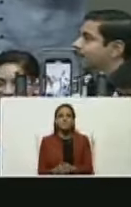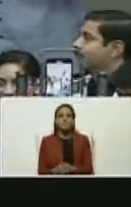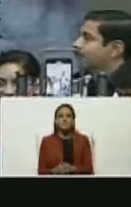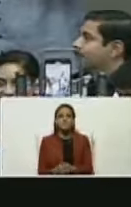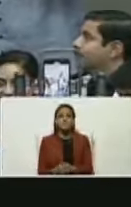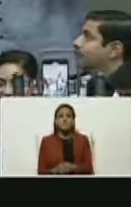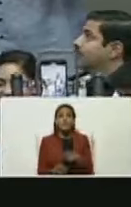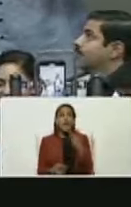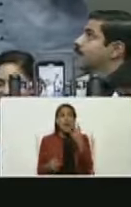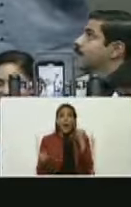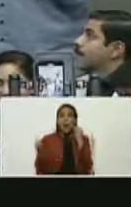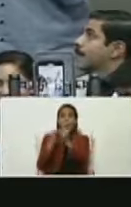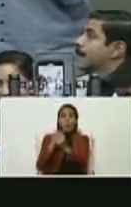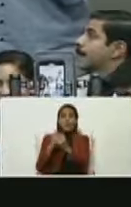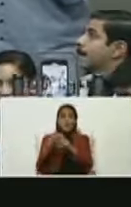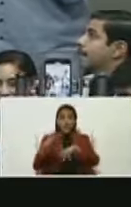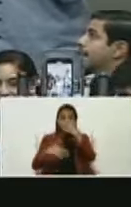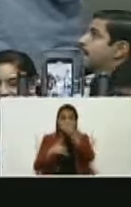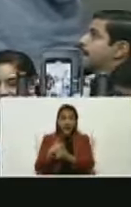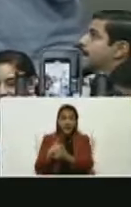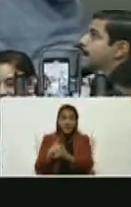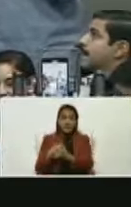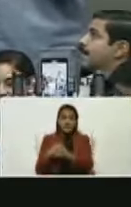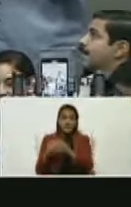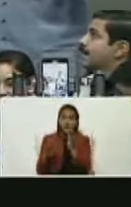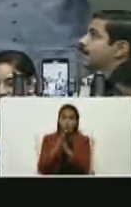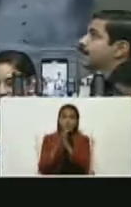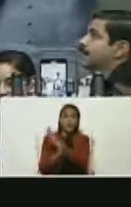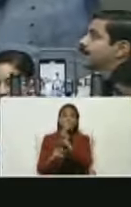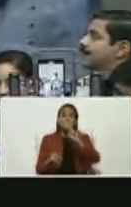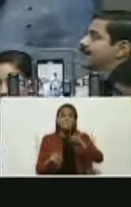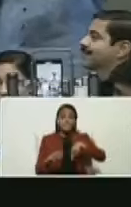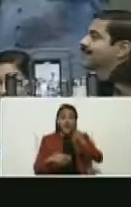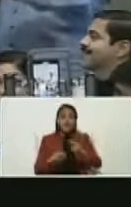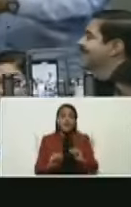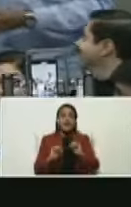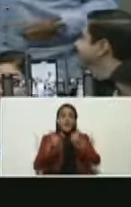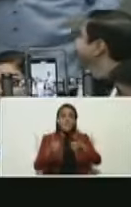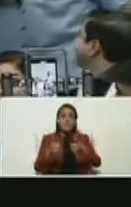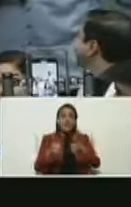últimos capítulos, son 6 capítulos. Mañana arranca en Netflix, ¿no?